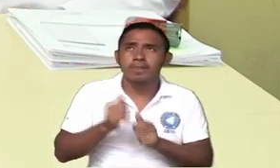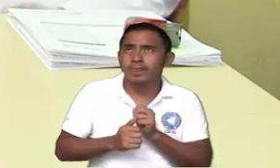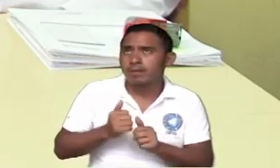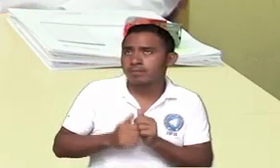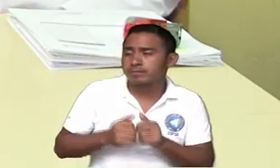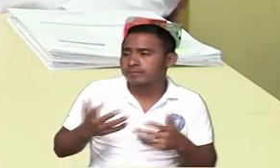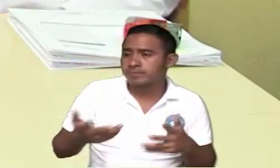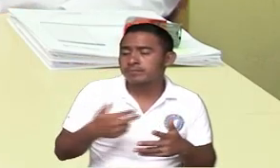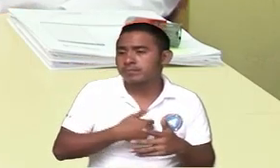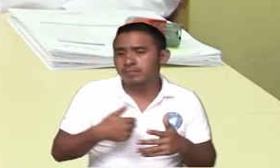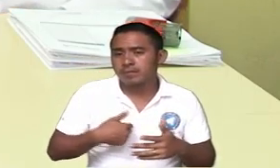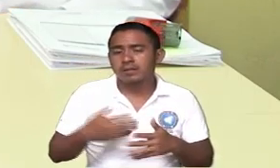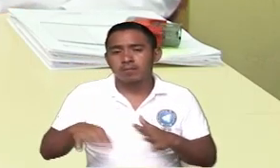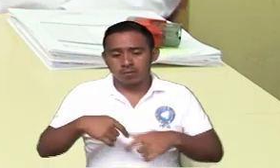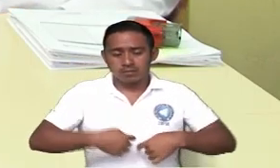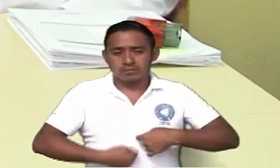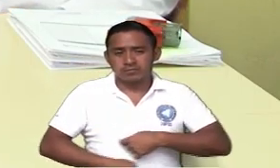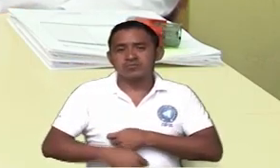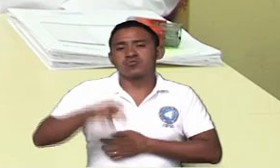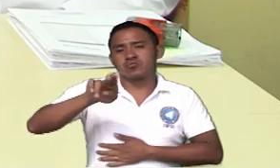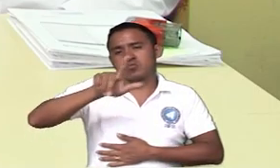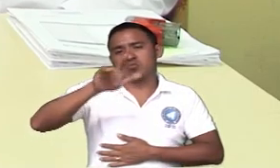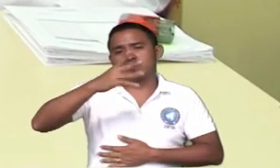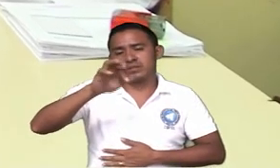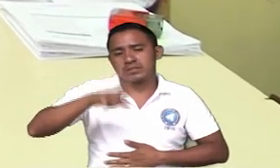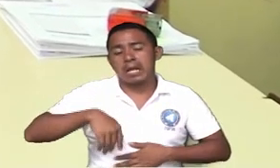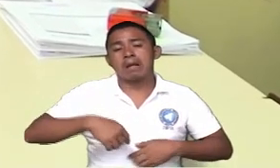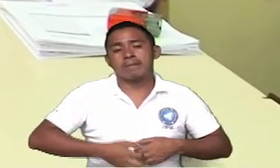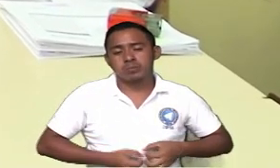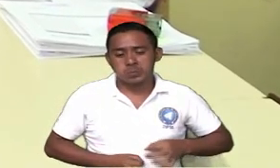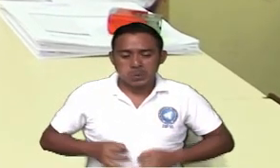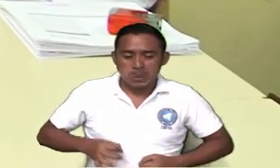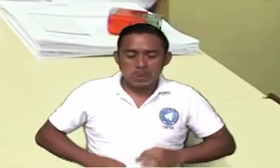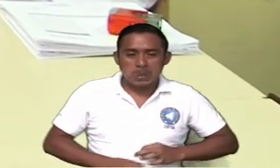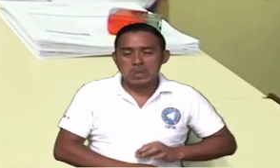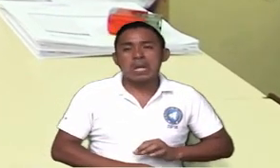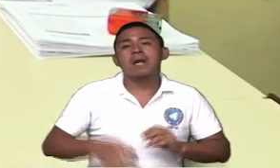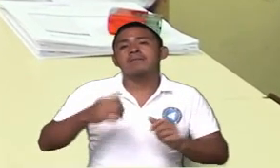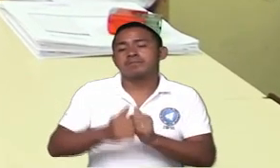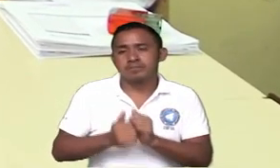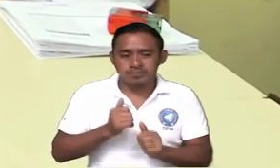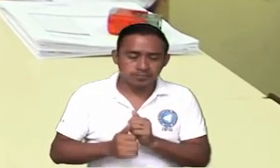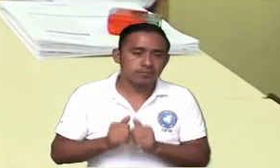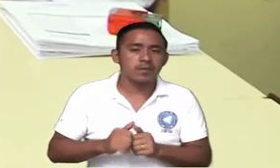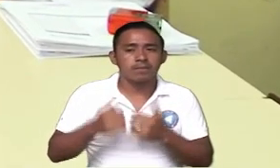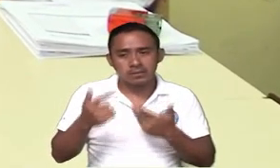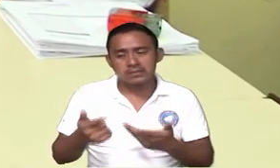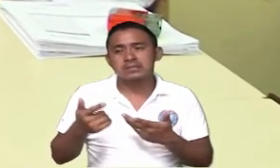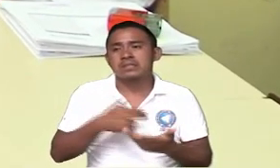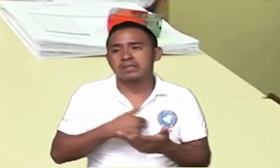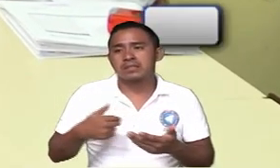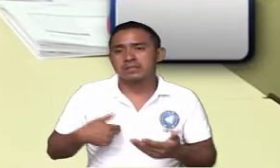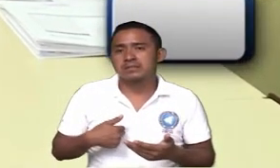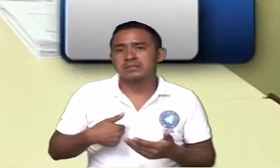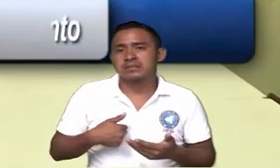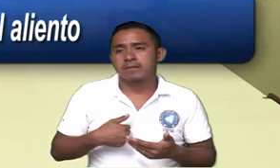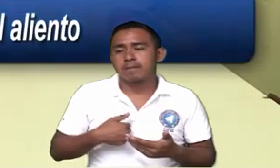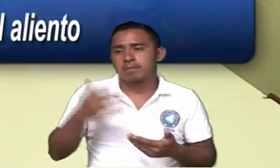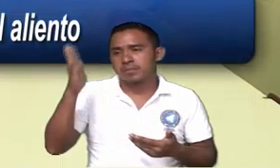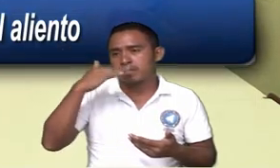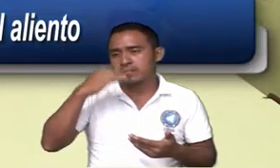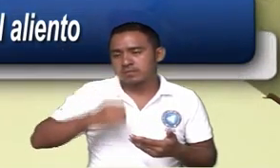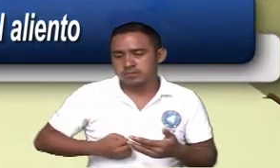esto genera lo que son úlceras gástricas. Y las úlceras gástricas también está comprobado que provoca lo que